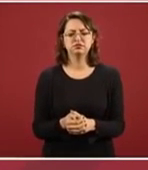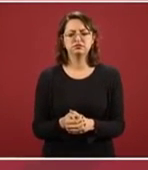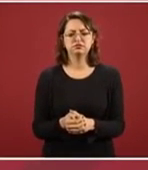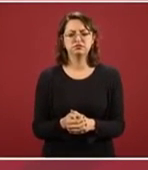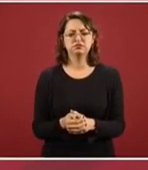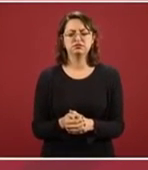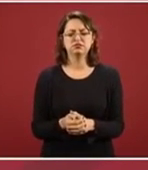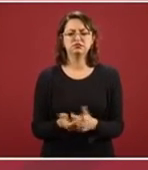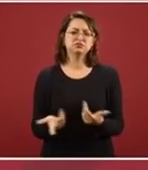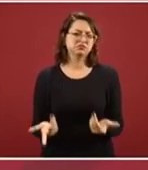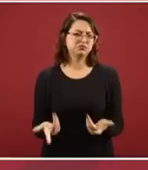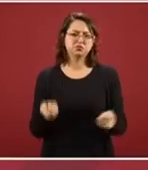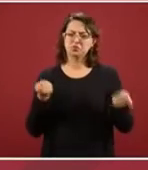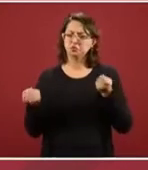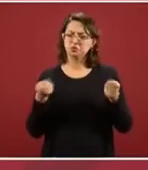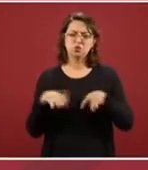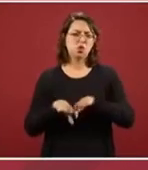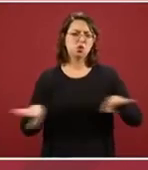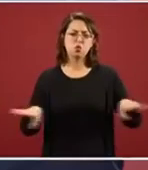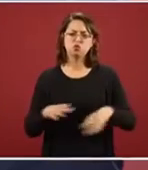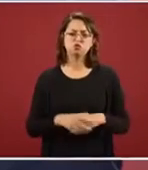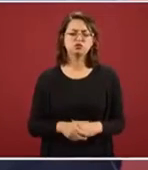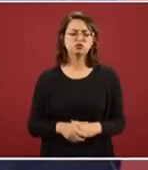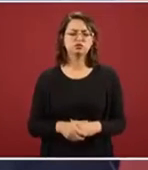pues con justicia.